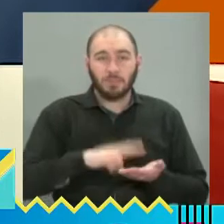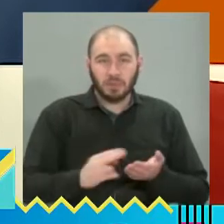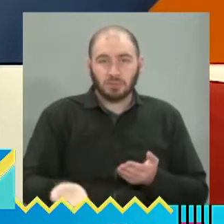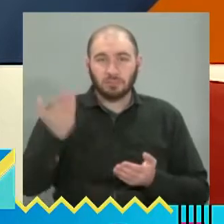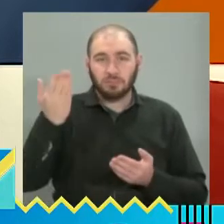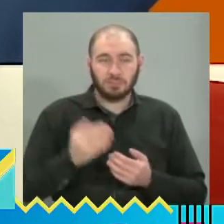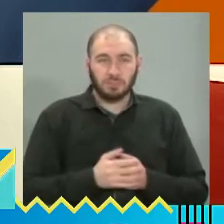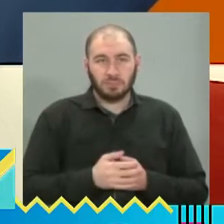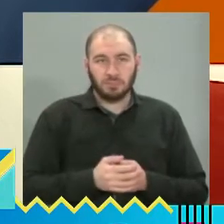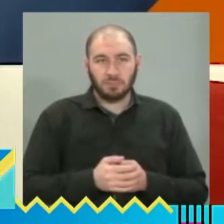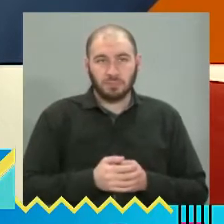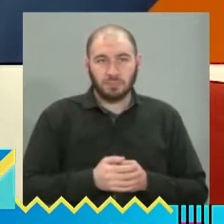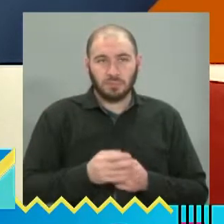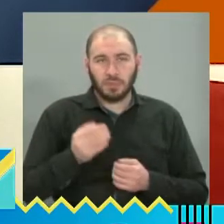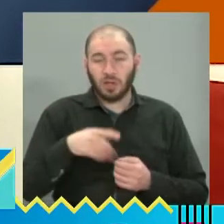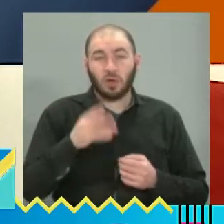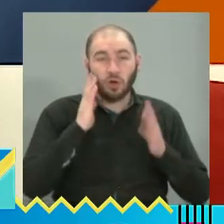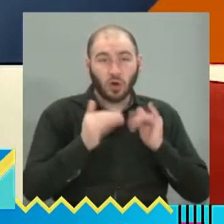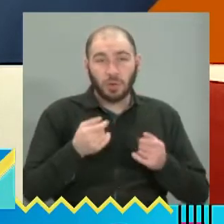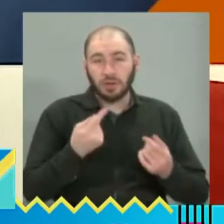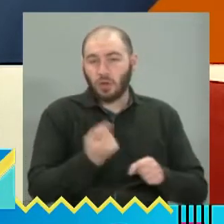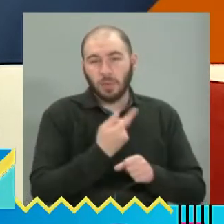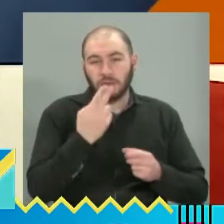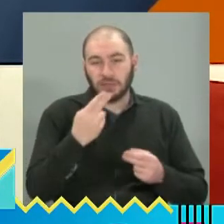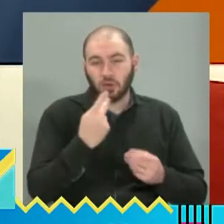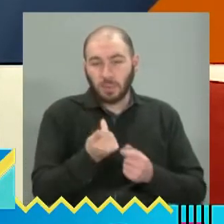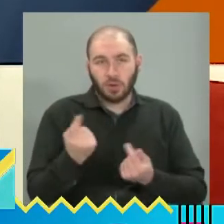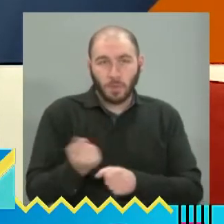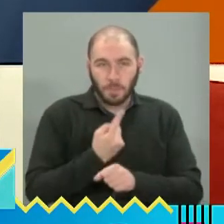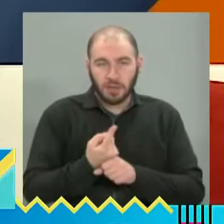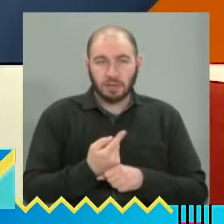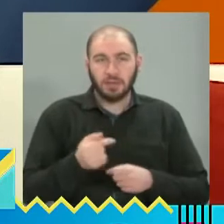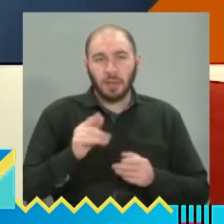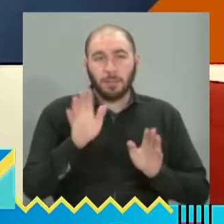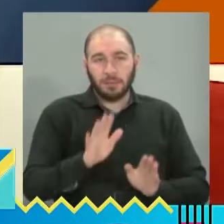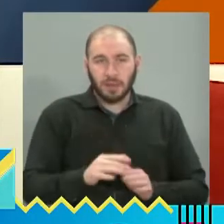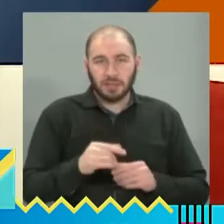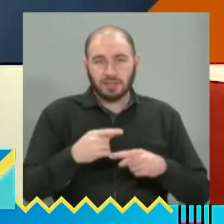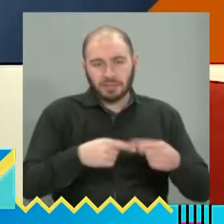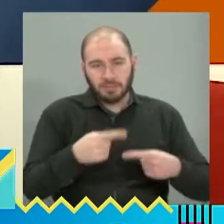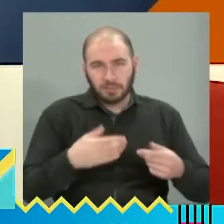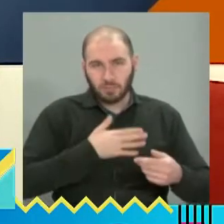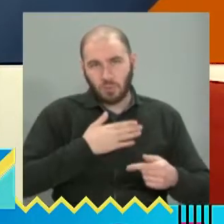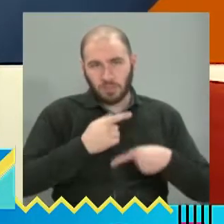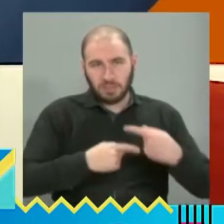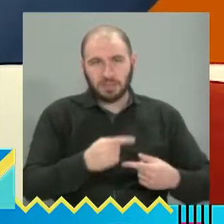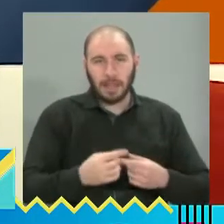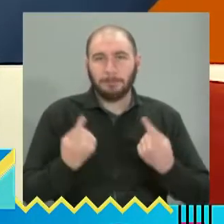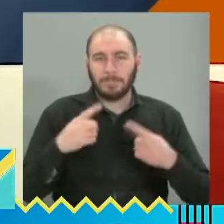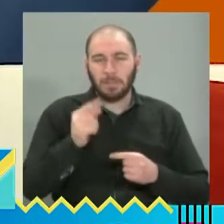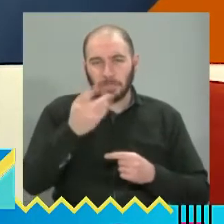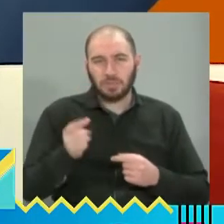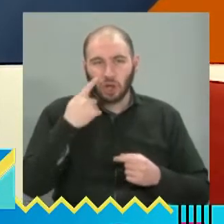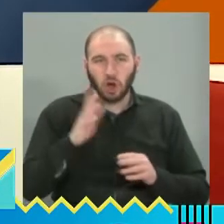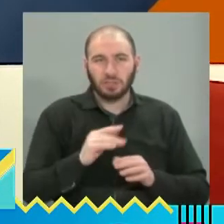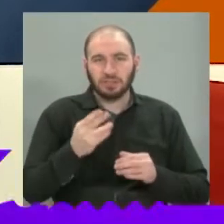y no alcanzaban a los adolescentes, a los jóvenes a comprar cigarrillos y empezaron a hacer tabaco armado. Pero nadie conoce el